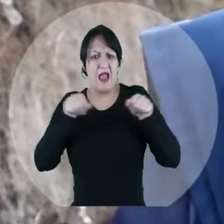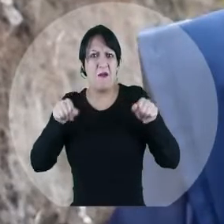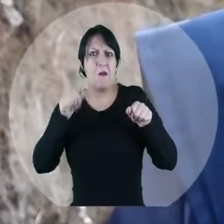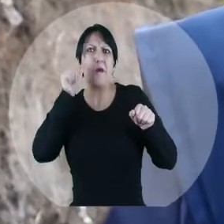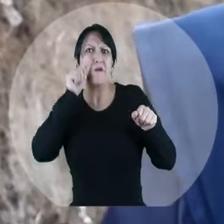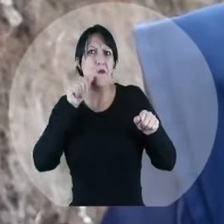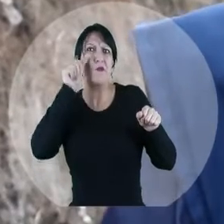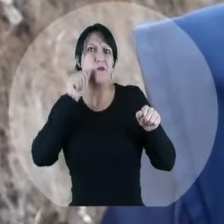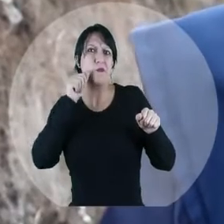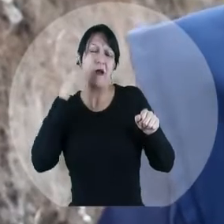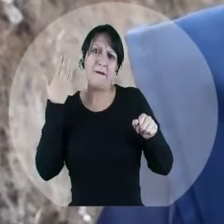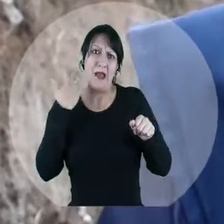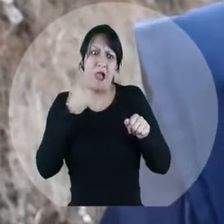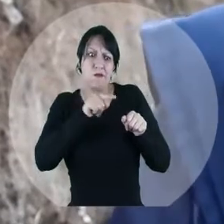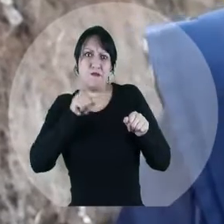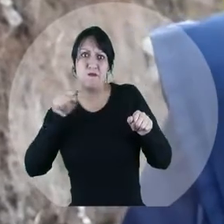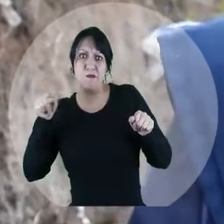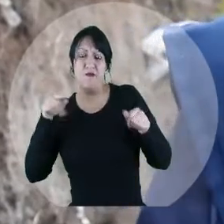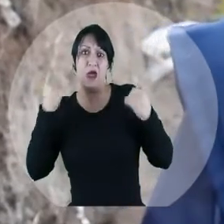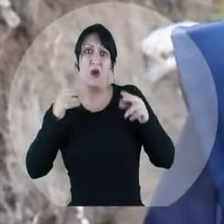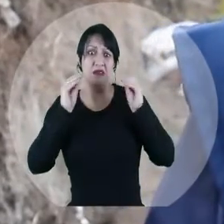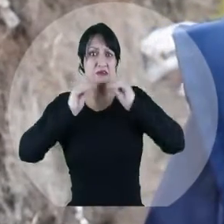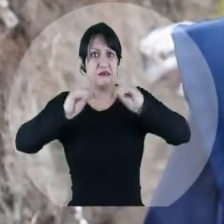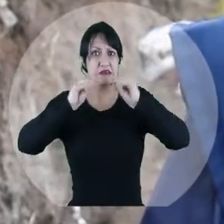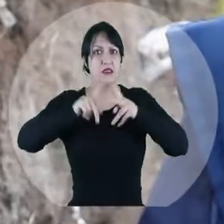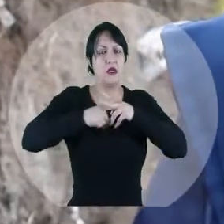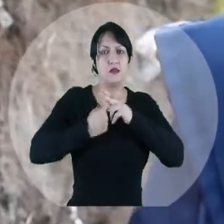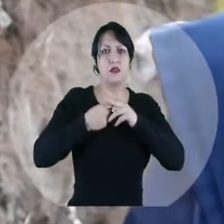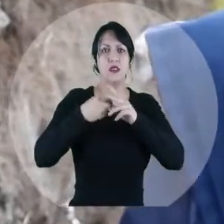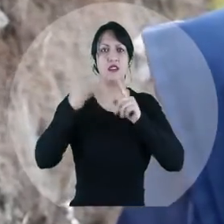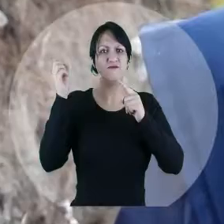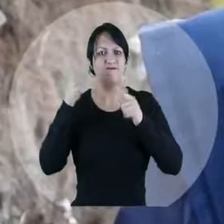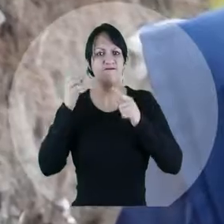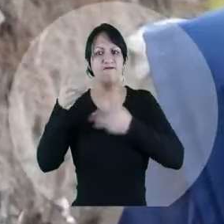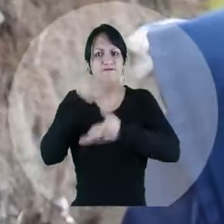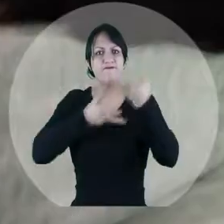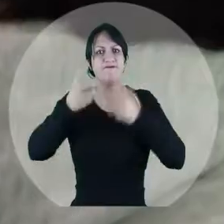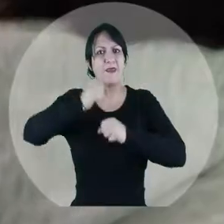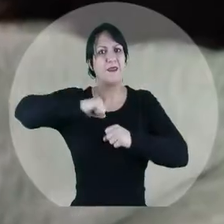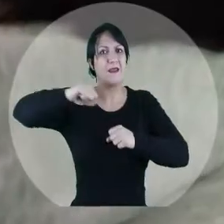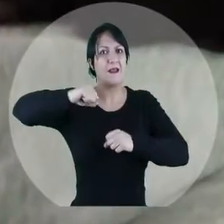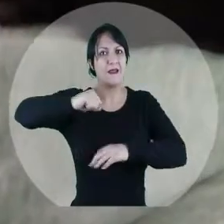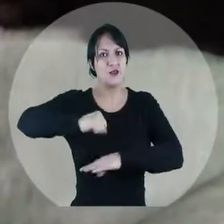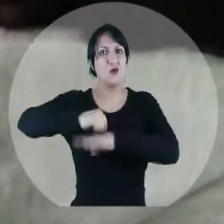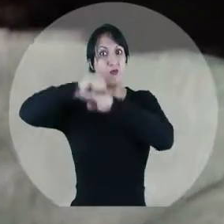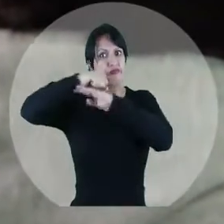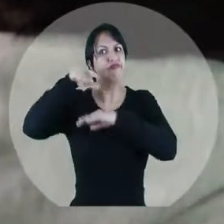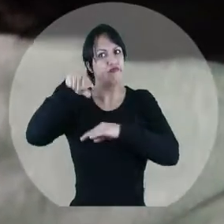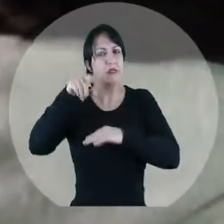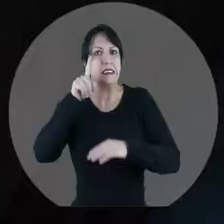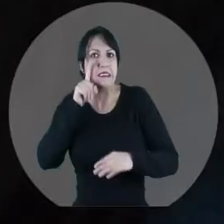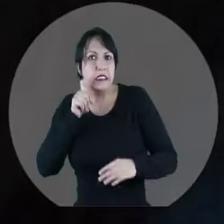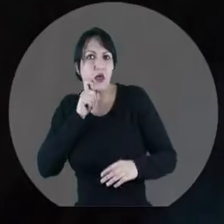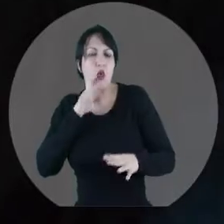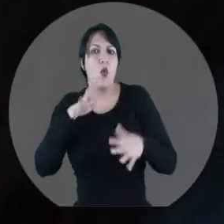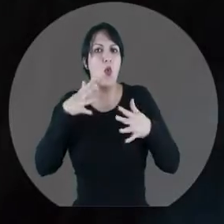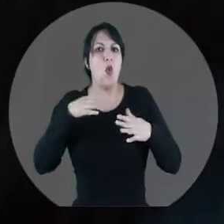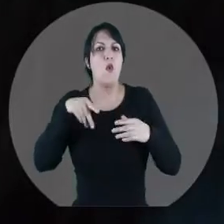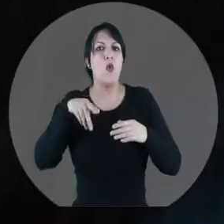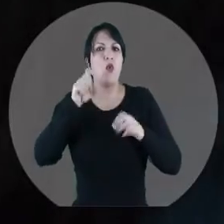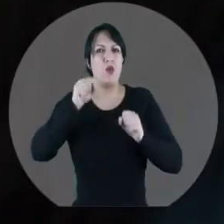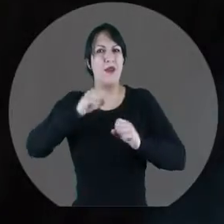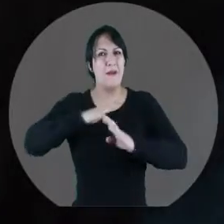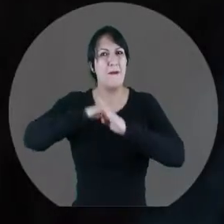de estos mismos en este tiempo. Se están haciendo diferentes talleres, capacitaciones, charlas sobre derechos sexuales y